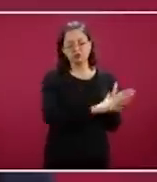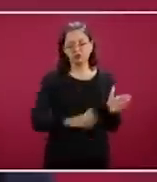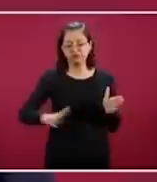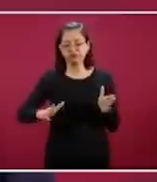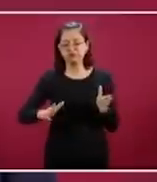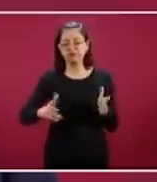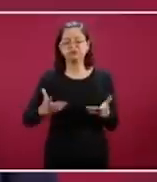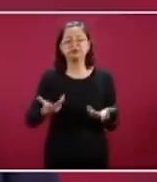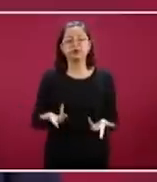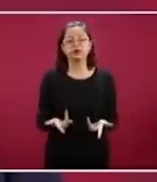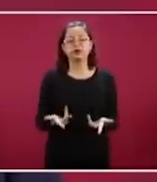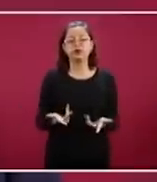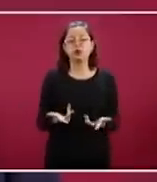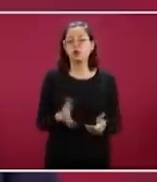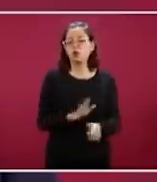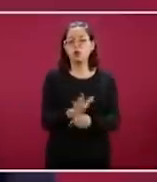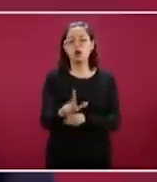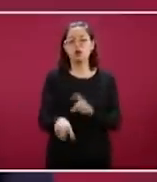que consistió